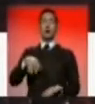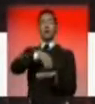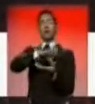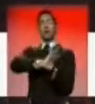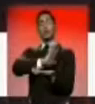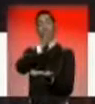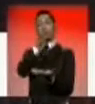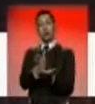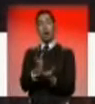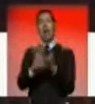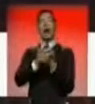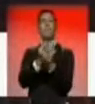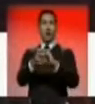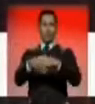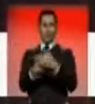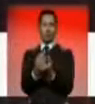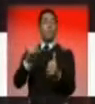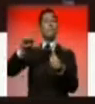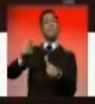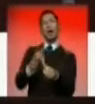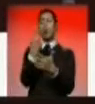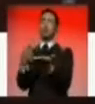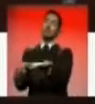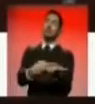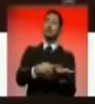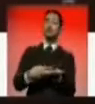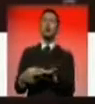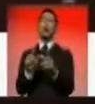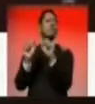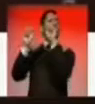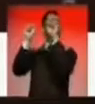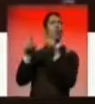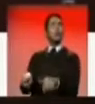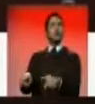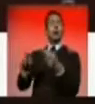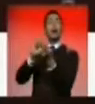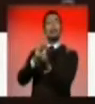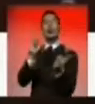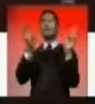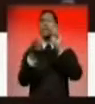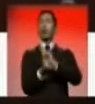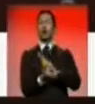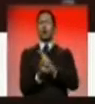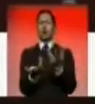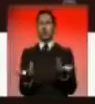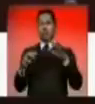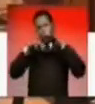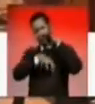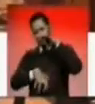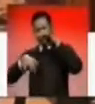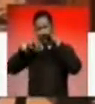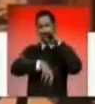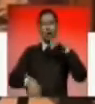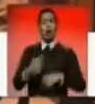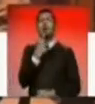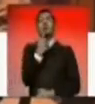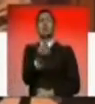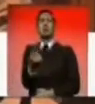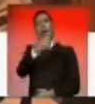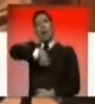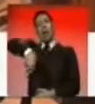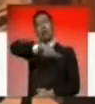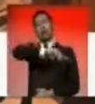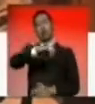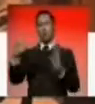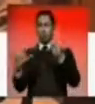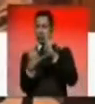Nacional aprovechó el primer debate de la normativa para cuestionar una reforma a favor de las mineras, que según dijo, no guarda